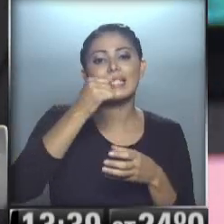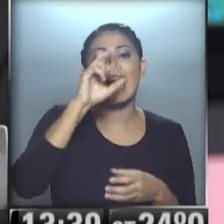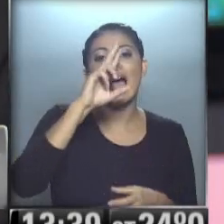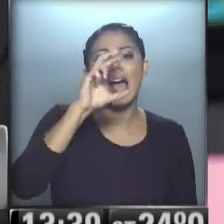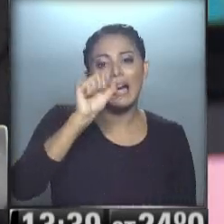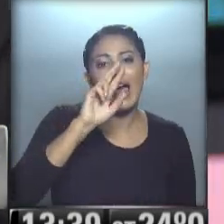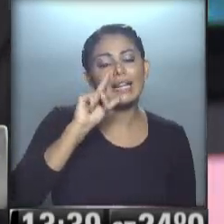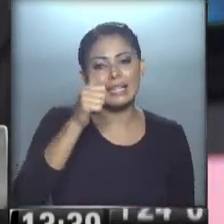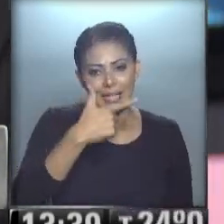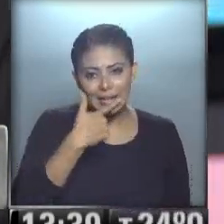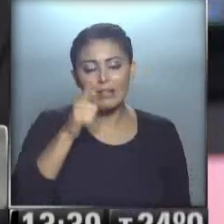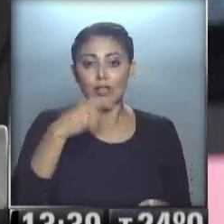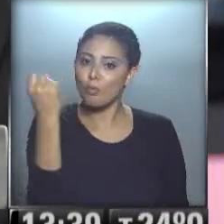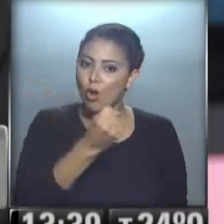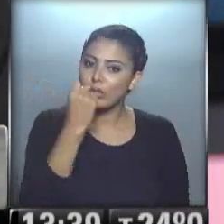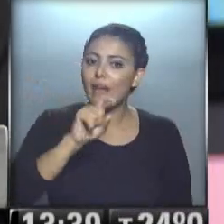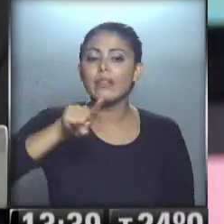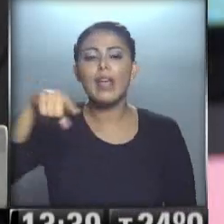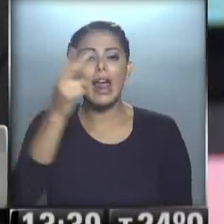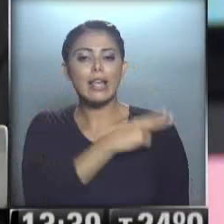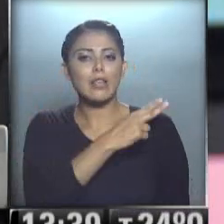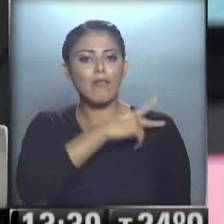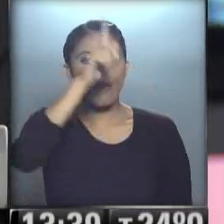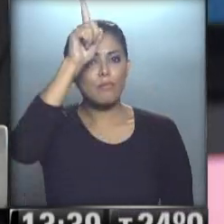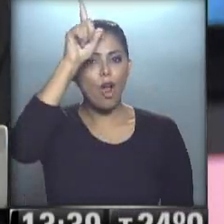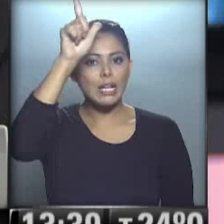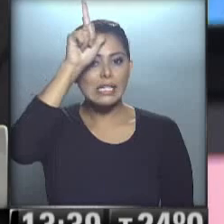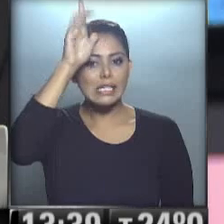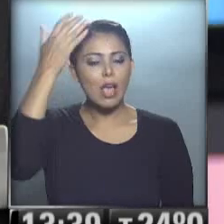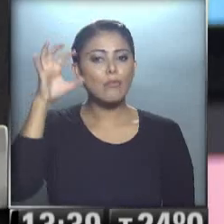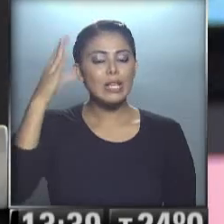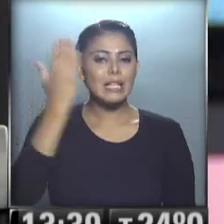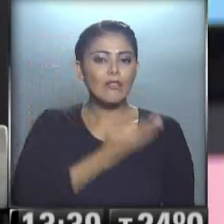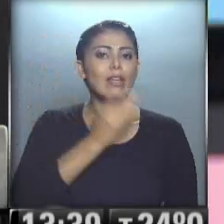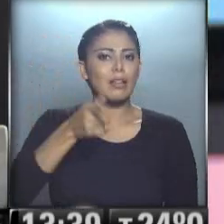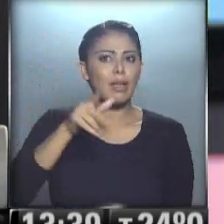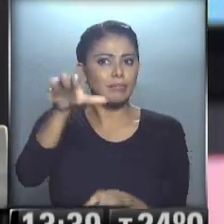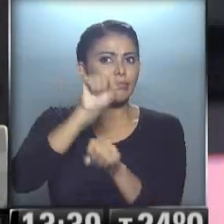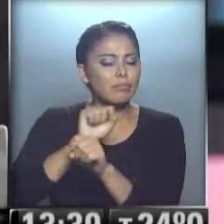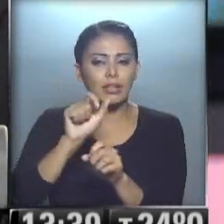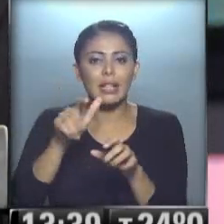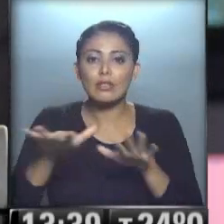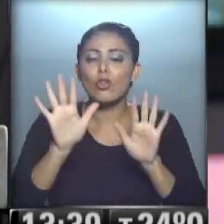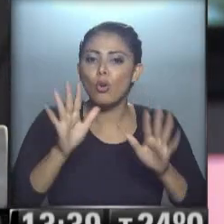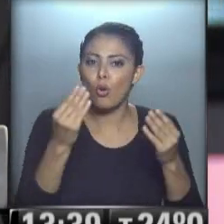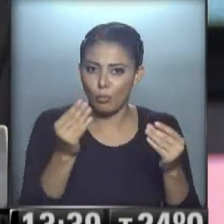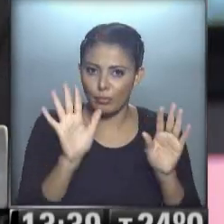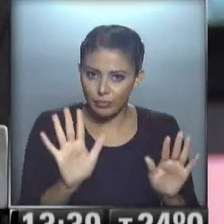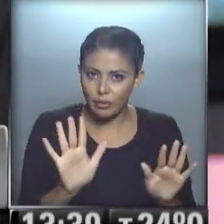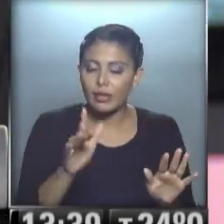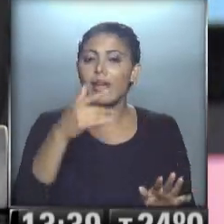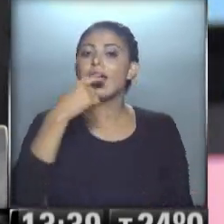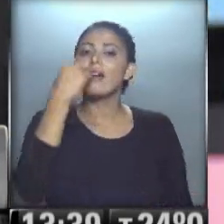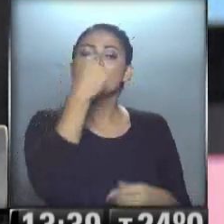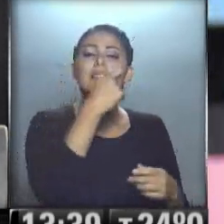importante eh han caído el jefe de policía de Santa Fe o sea el panorama era el siguiente teniendo una